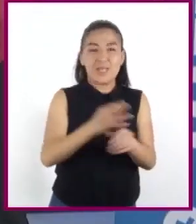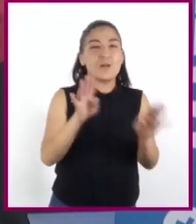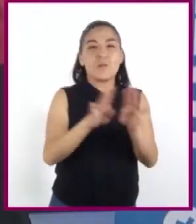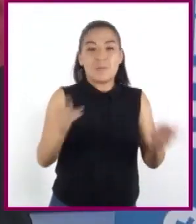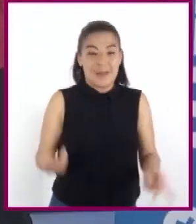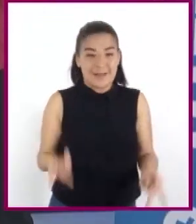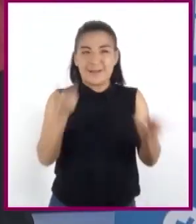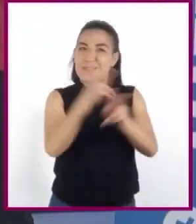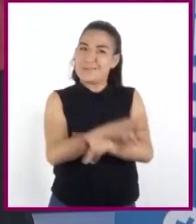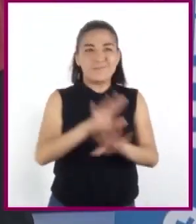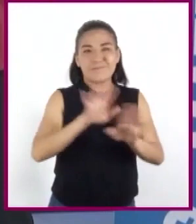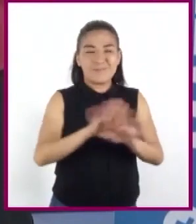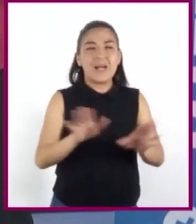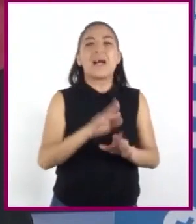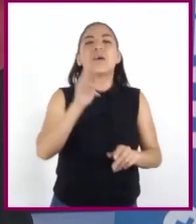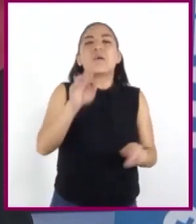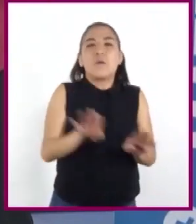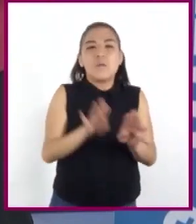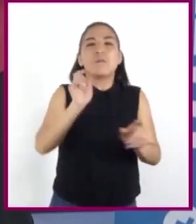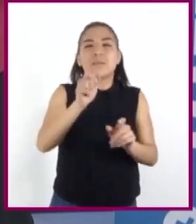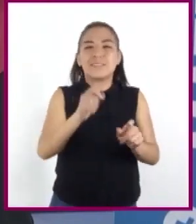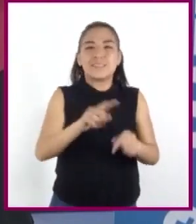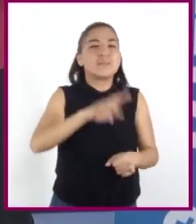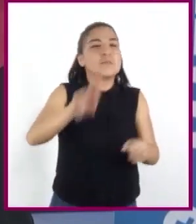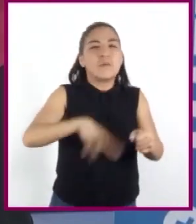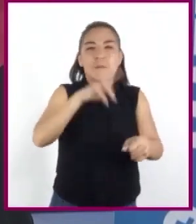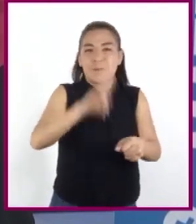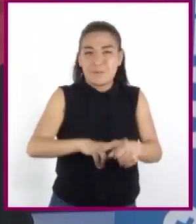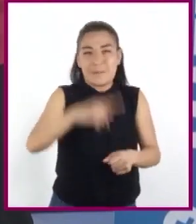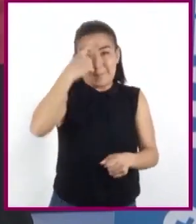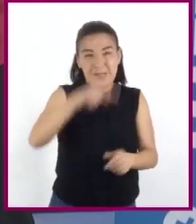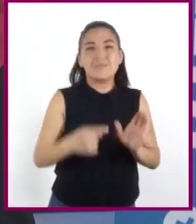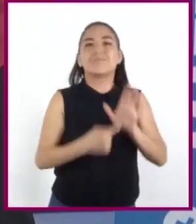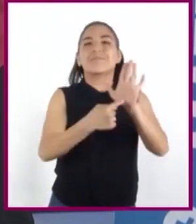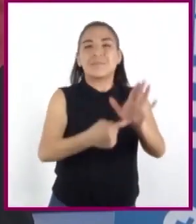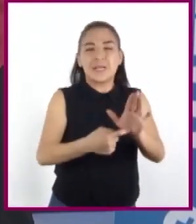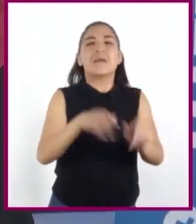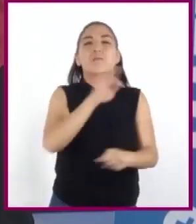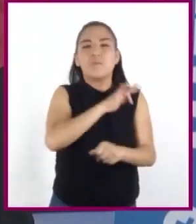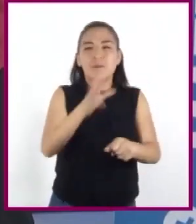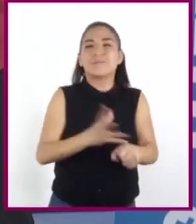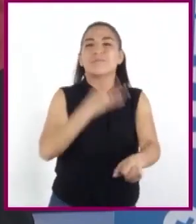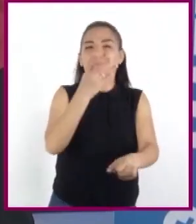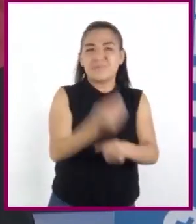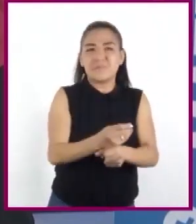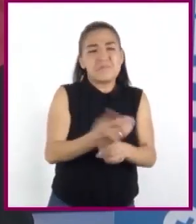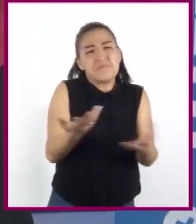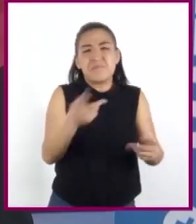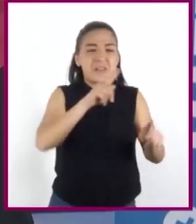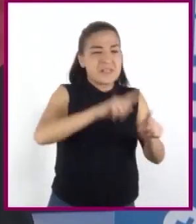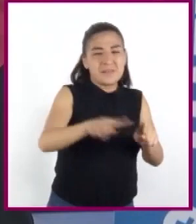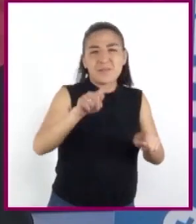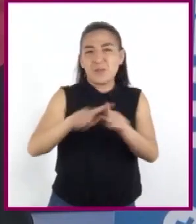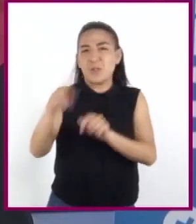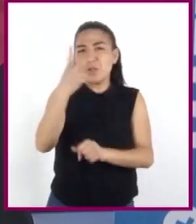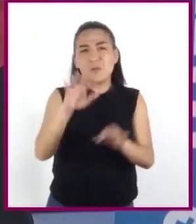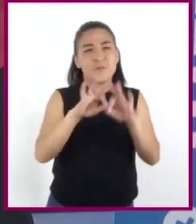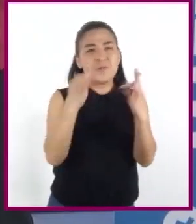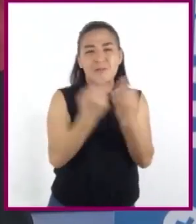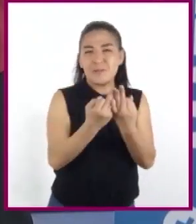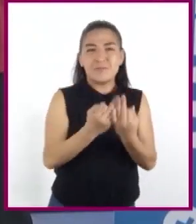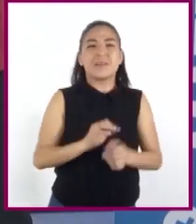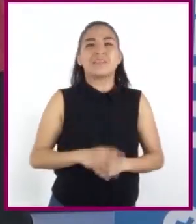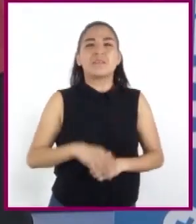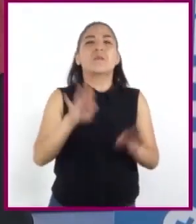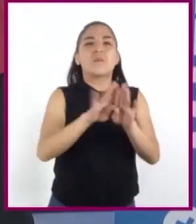factorizar. Trabajaremos con la expresión de manera normal para demostrar que se obtiene la solución de cualquiera de las dos formas. Trabajaremos con